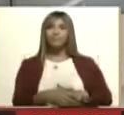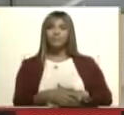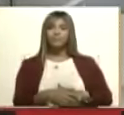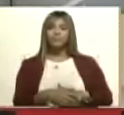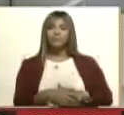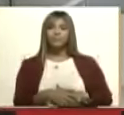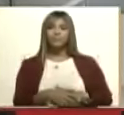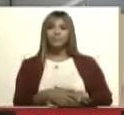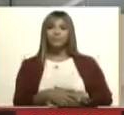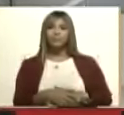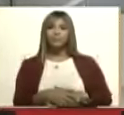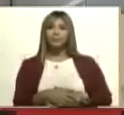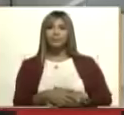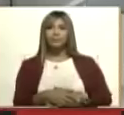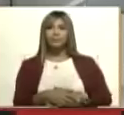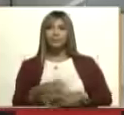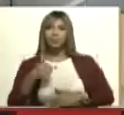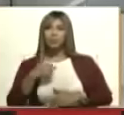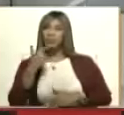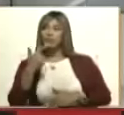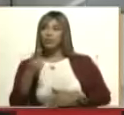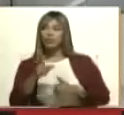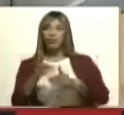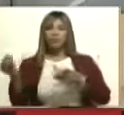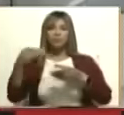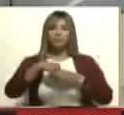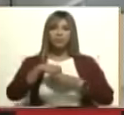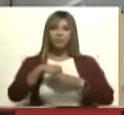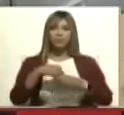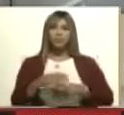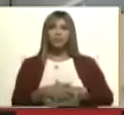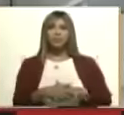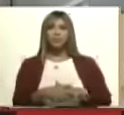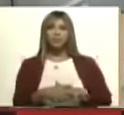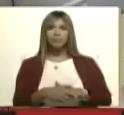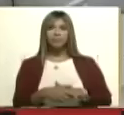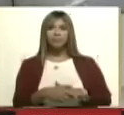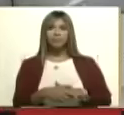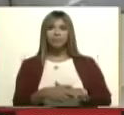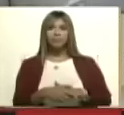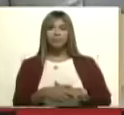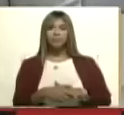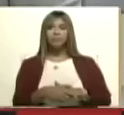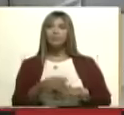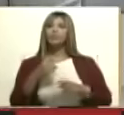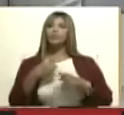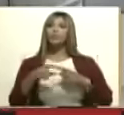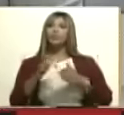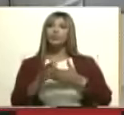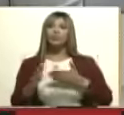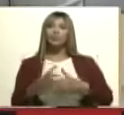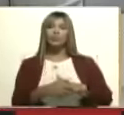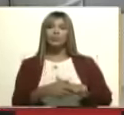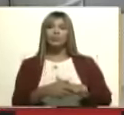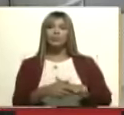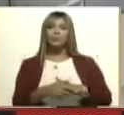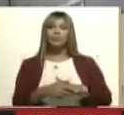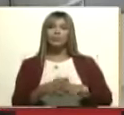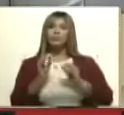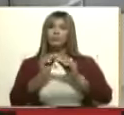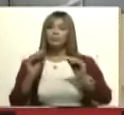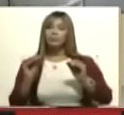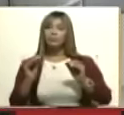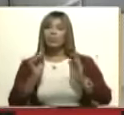de, yo diría, de incumbencia de carácter, como tú lo quieras llamar,